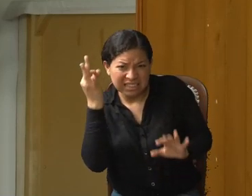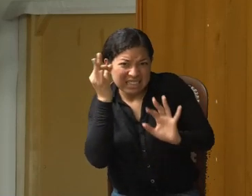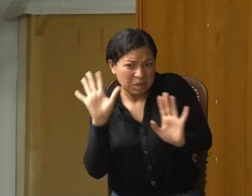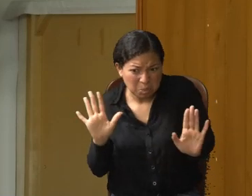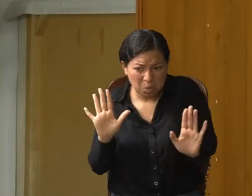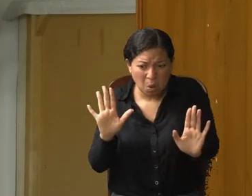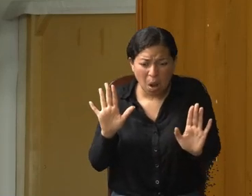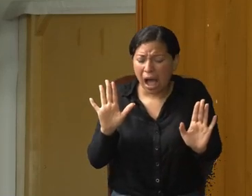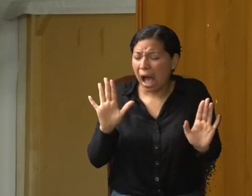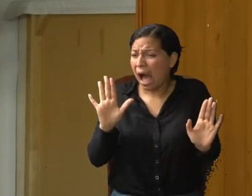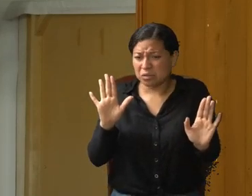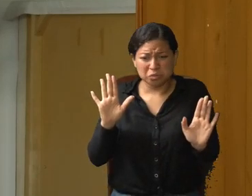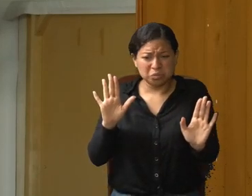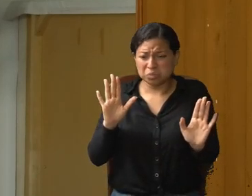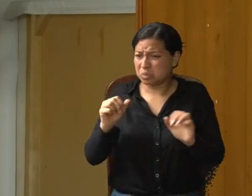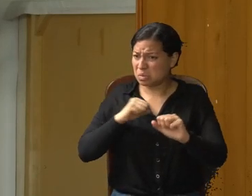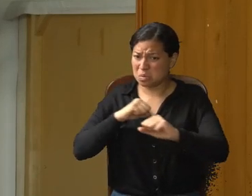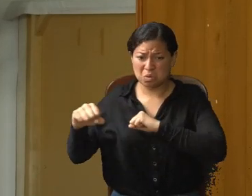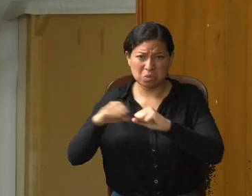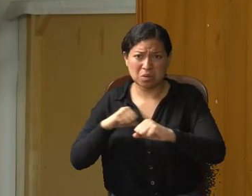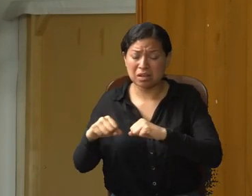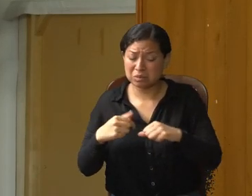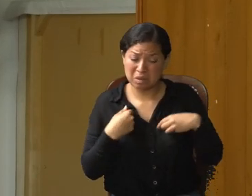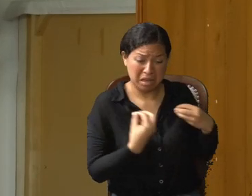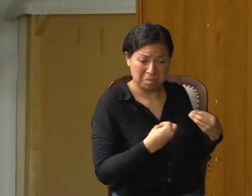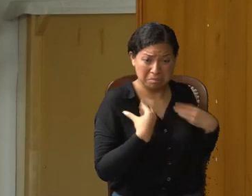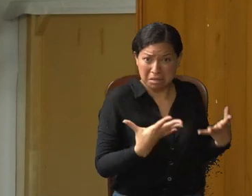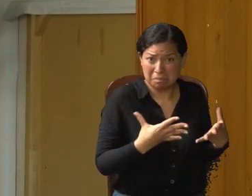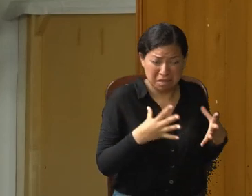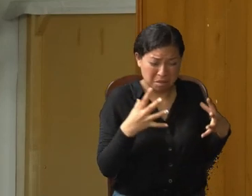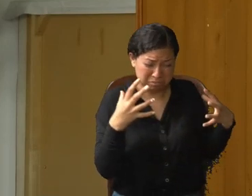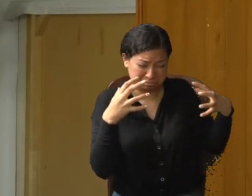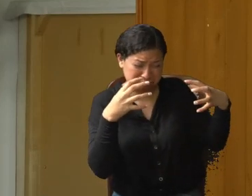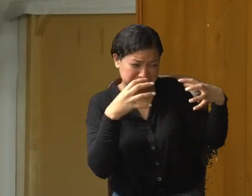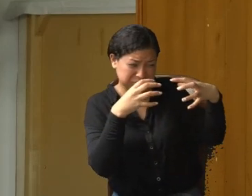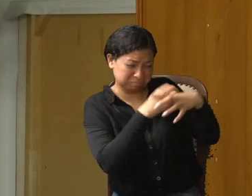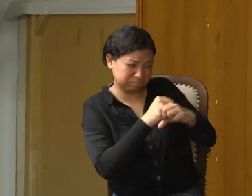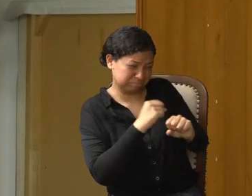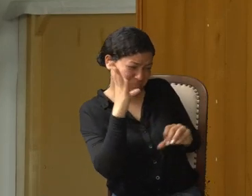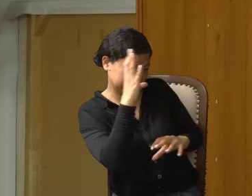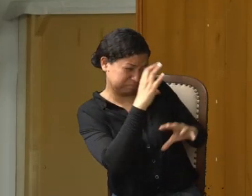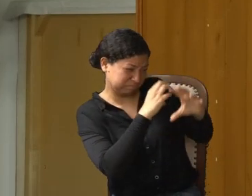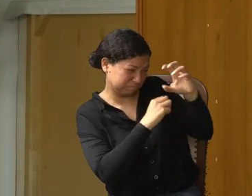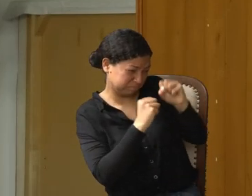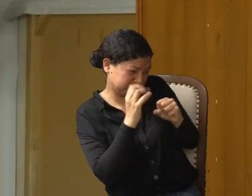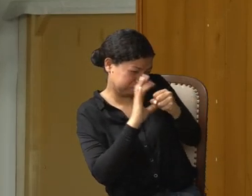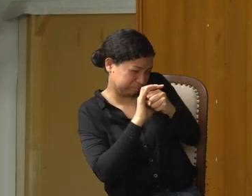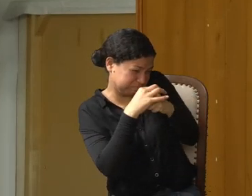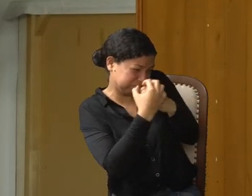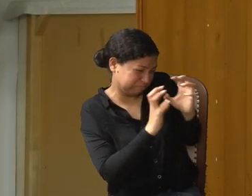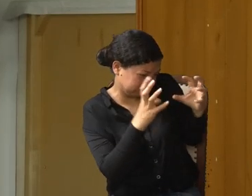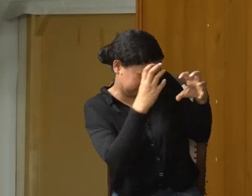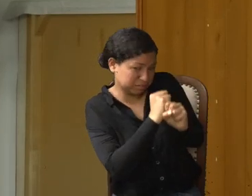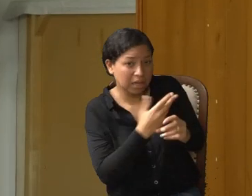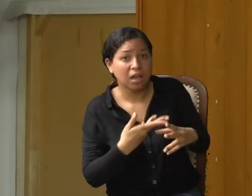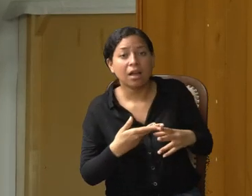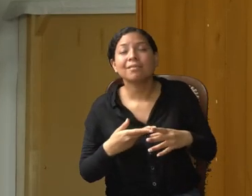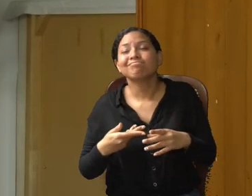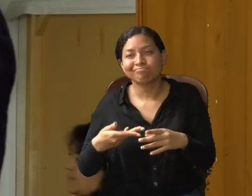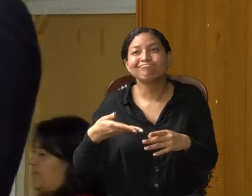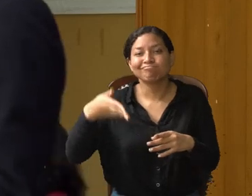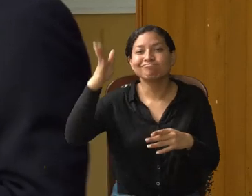caos. Y va a continuar siendo una vida de caos hasta que Dios no intervenga completamente. ¿Vieron las dos primeras lecciones